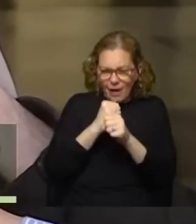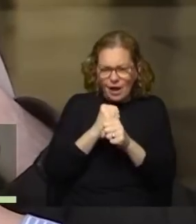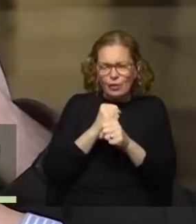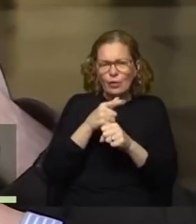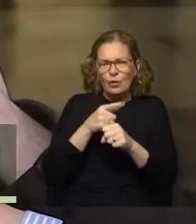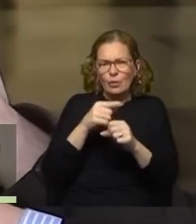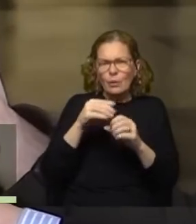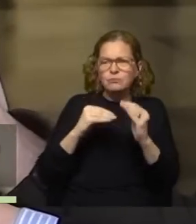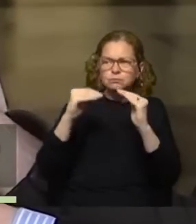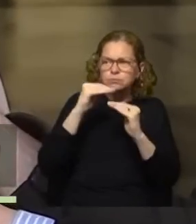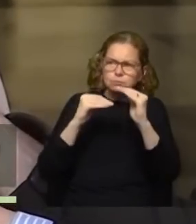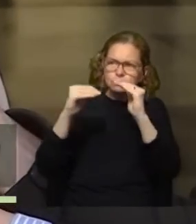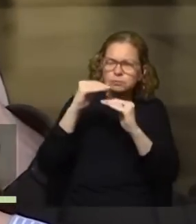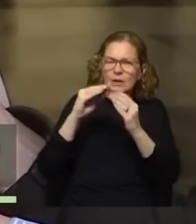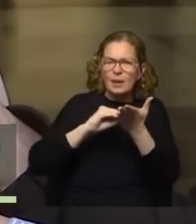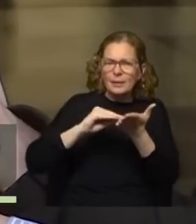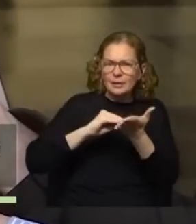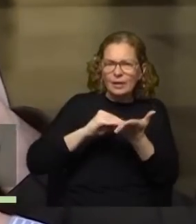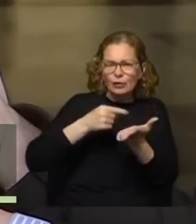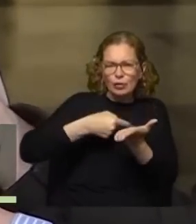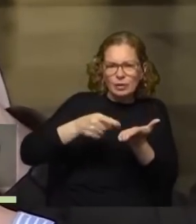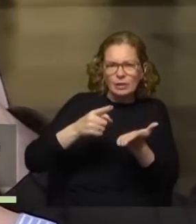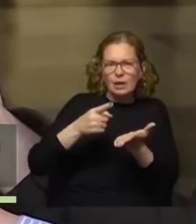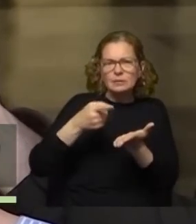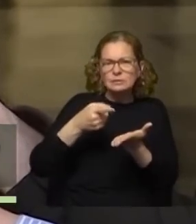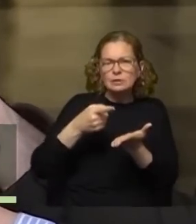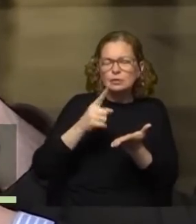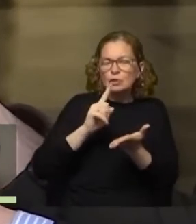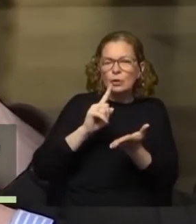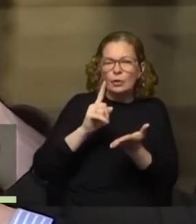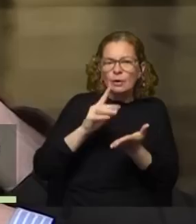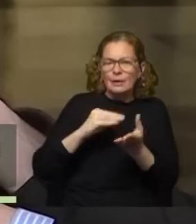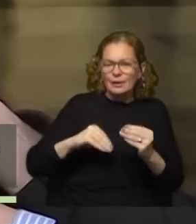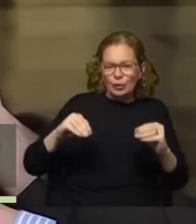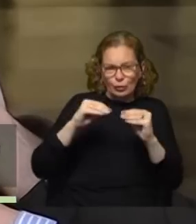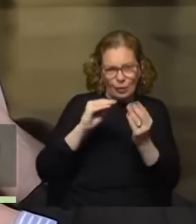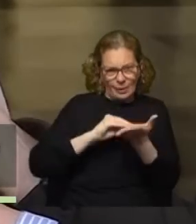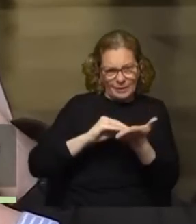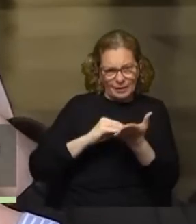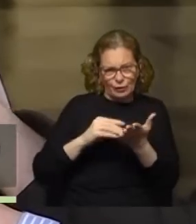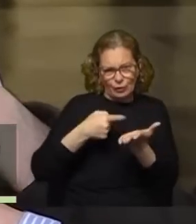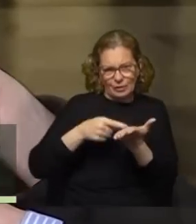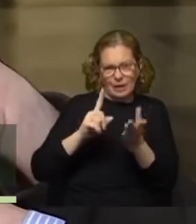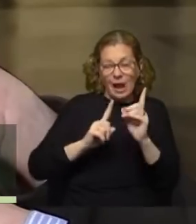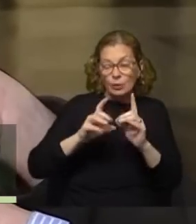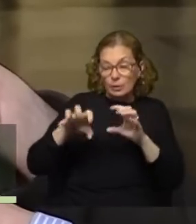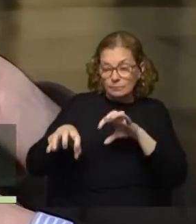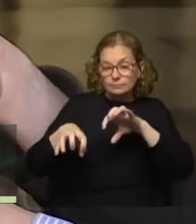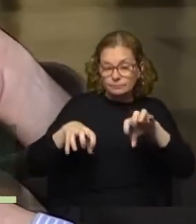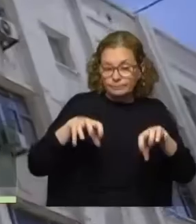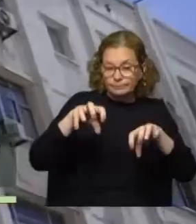los escalafones de la Administración central que no abarca ni siquiera toda la administración central hay algunas unidades